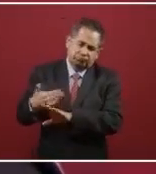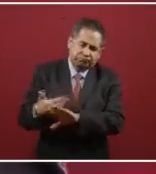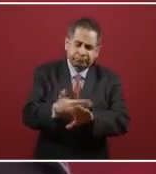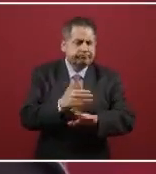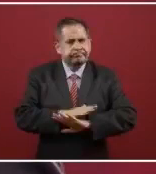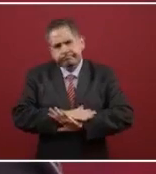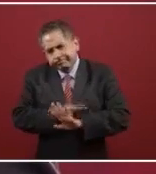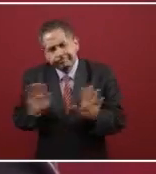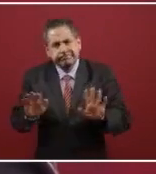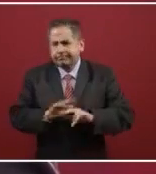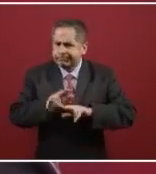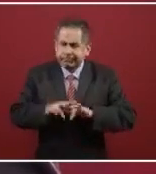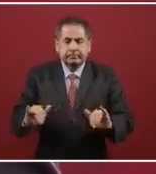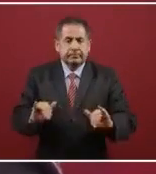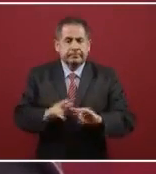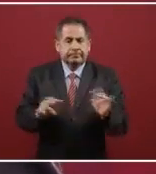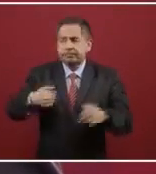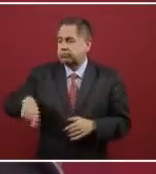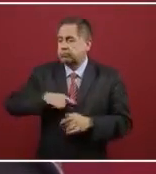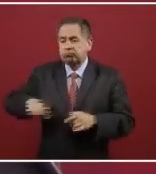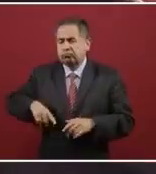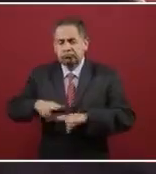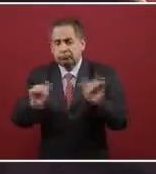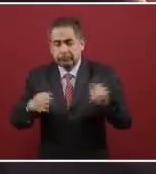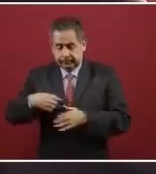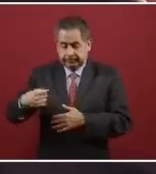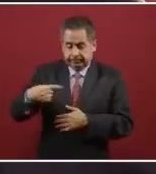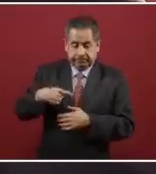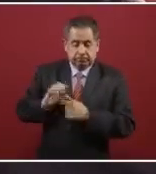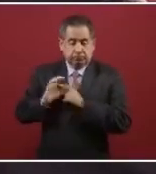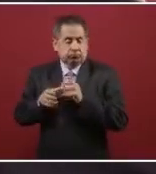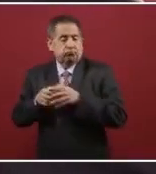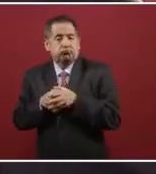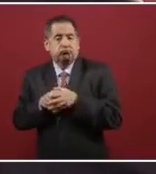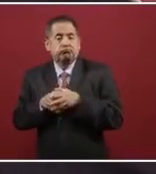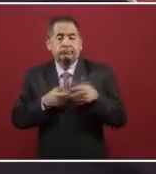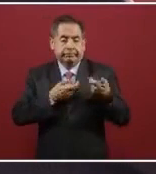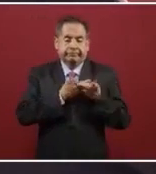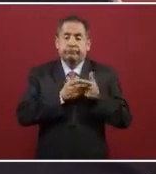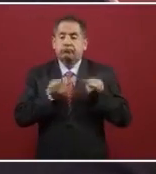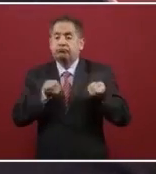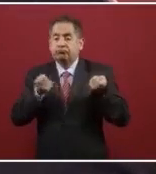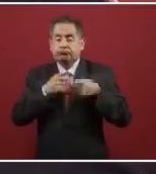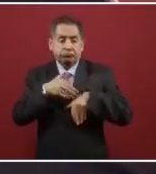y no queremos que el gobierno sea un comité al servicio de una